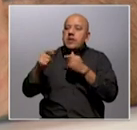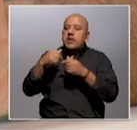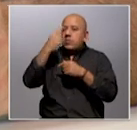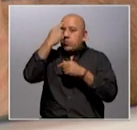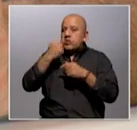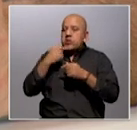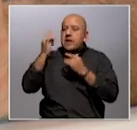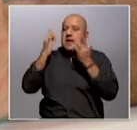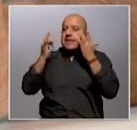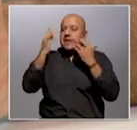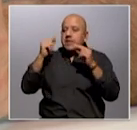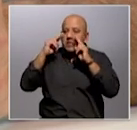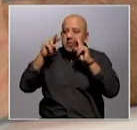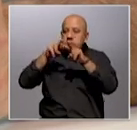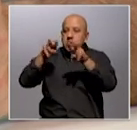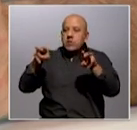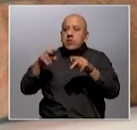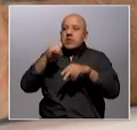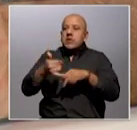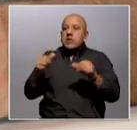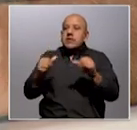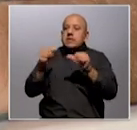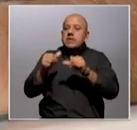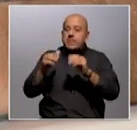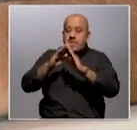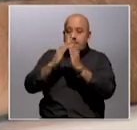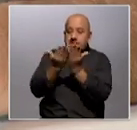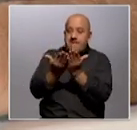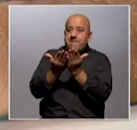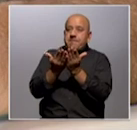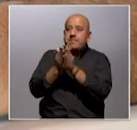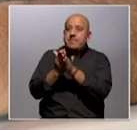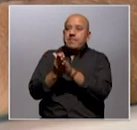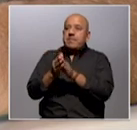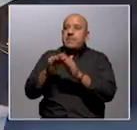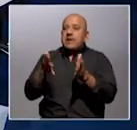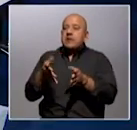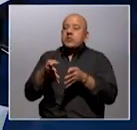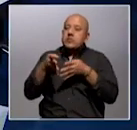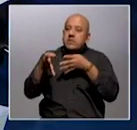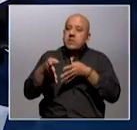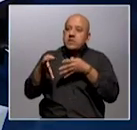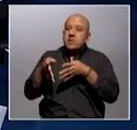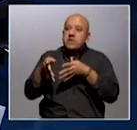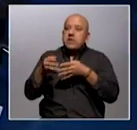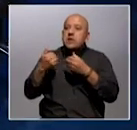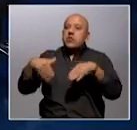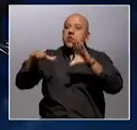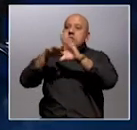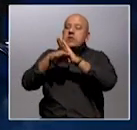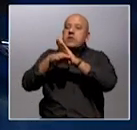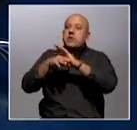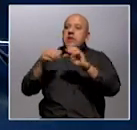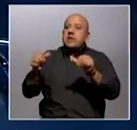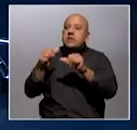sobre cuando tuvo que hacer la tapa de su libro que es todo un desafío hacerlo y que coincida que también